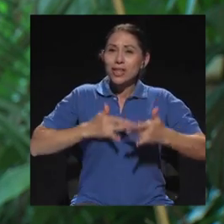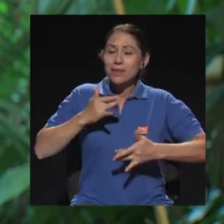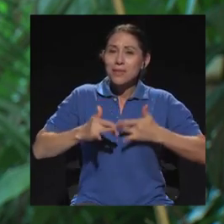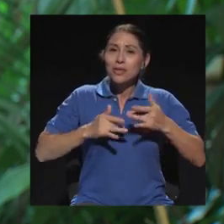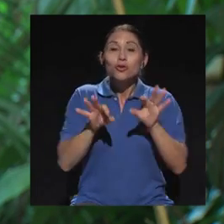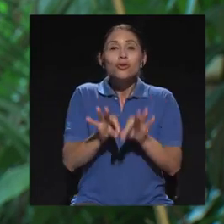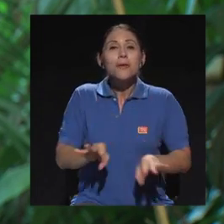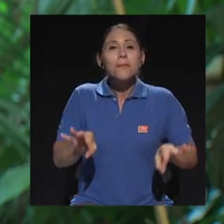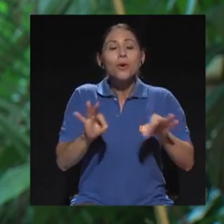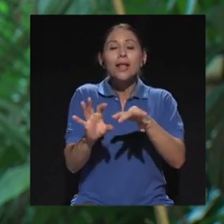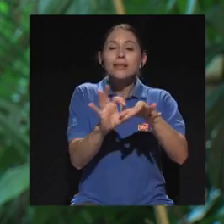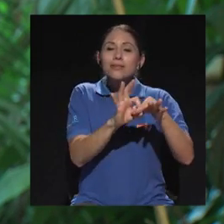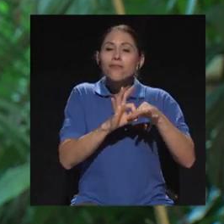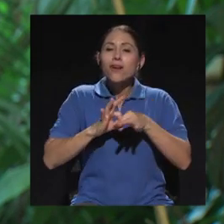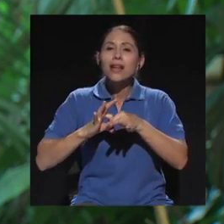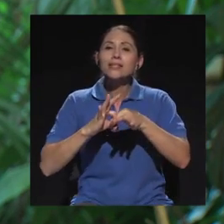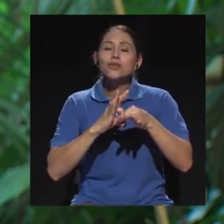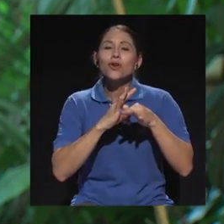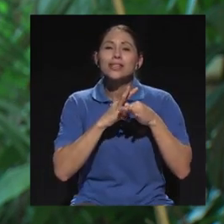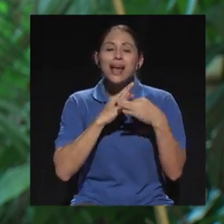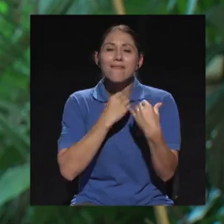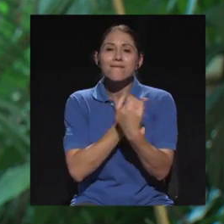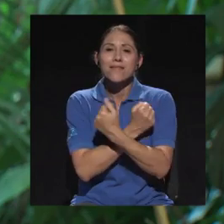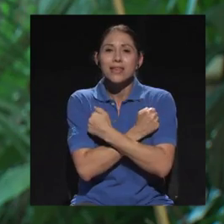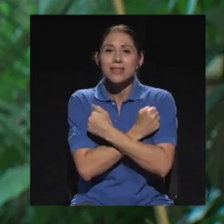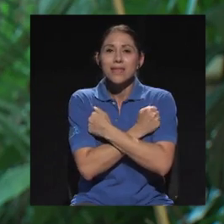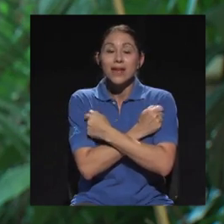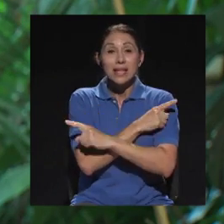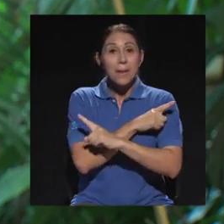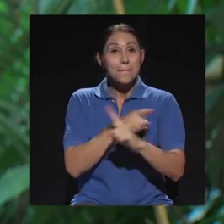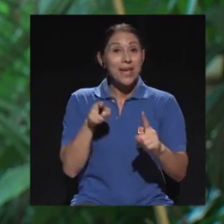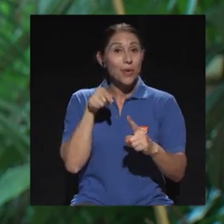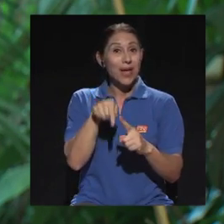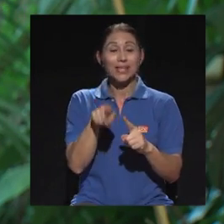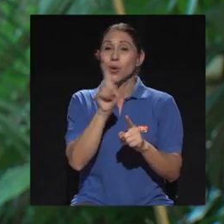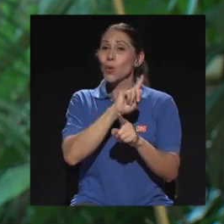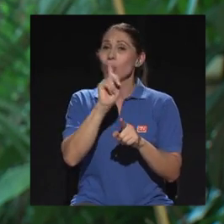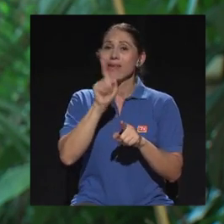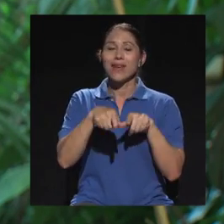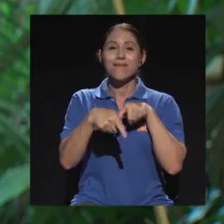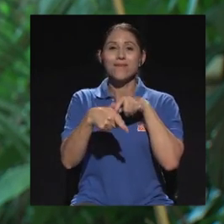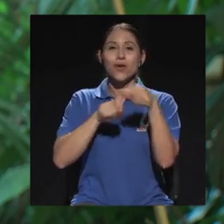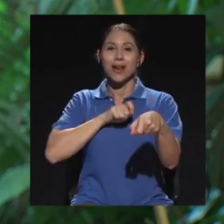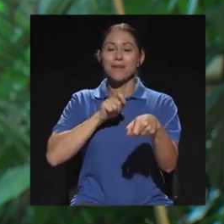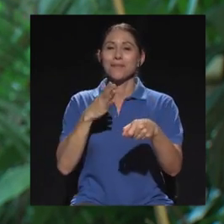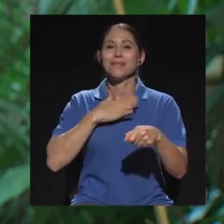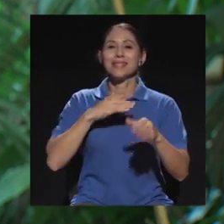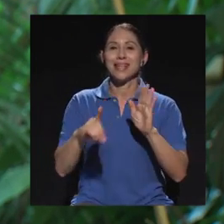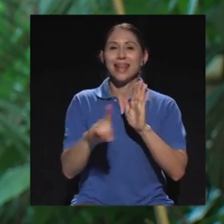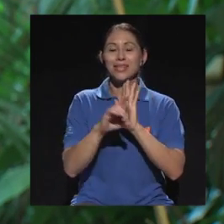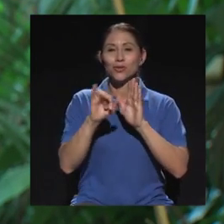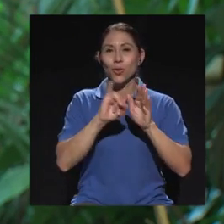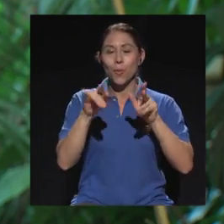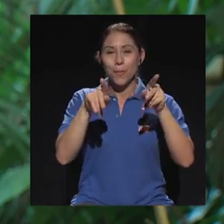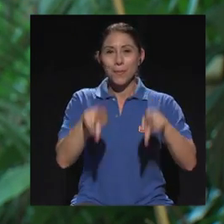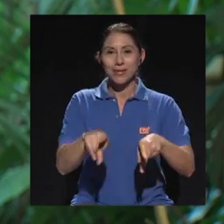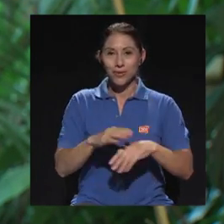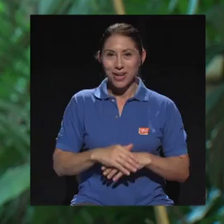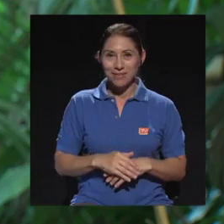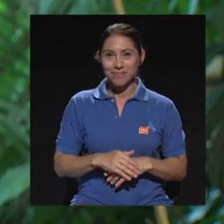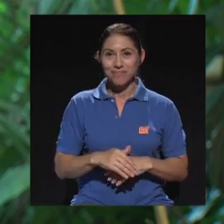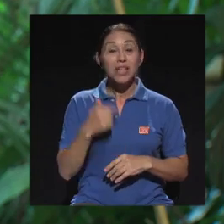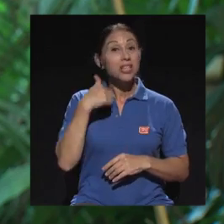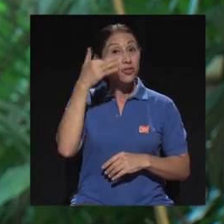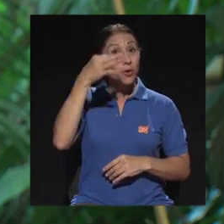las relaciones afectivas, siempre y cuando eso no lesione mis derechos como persona. Y yo creo que en ese